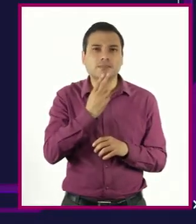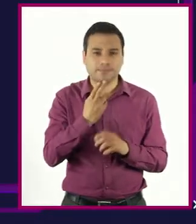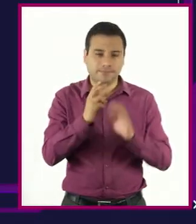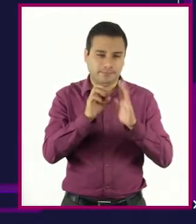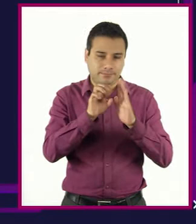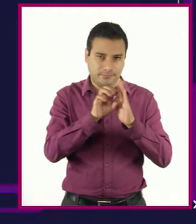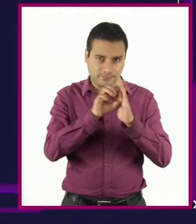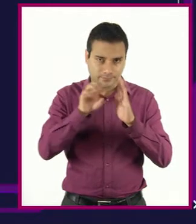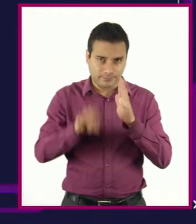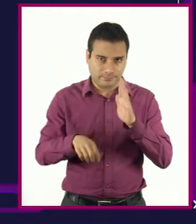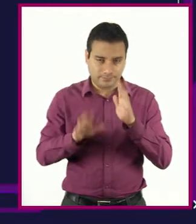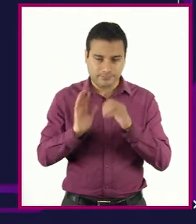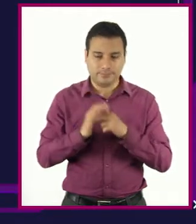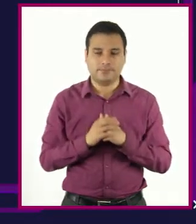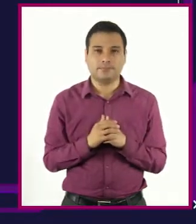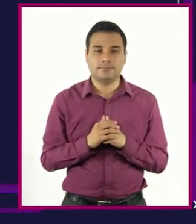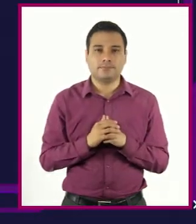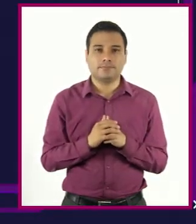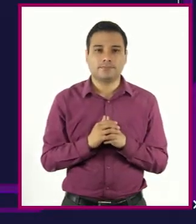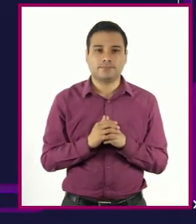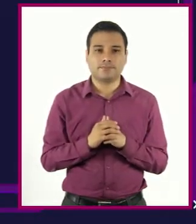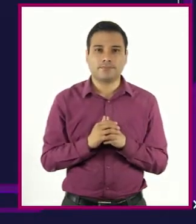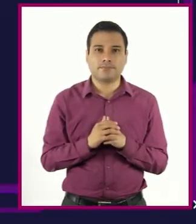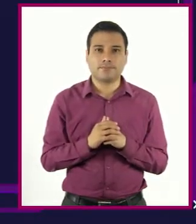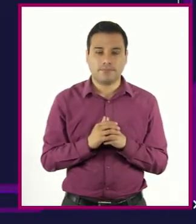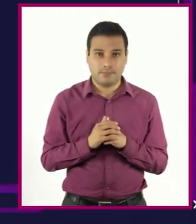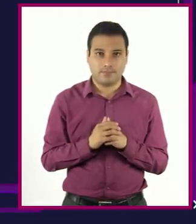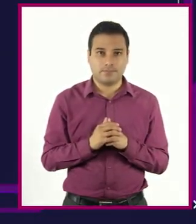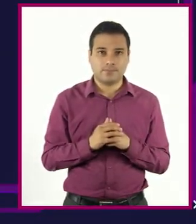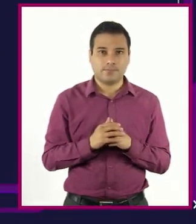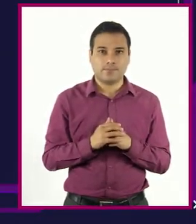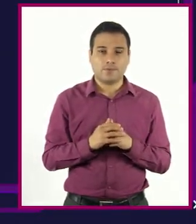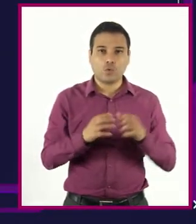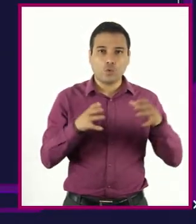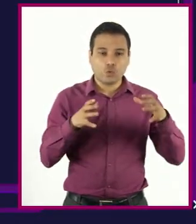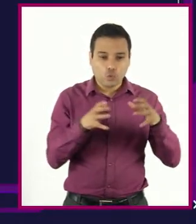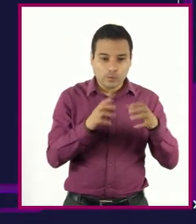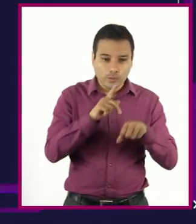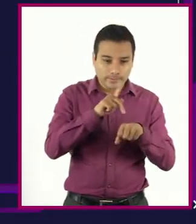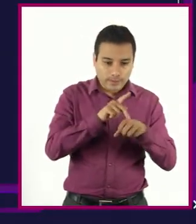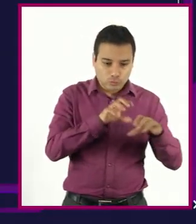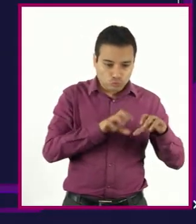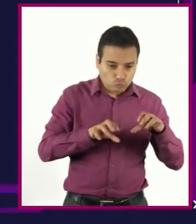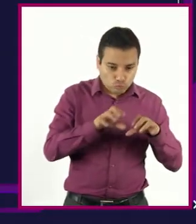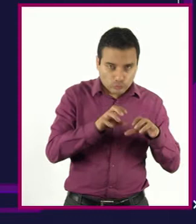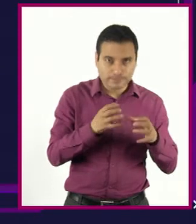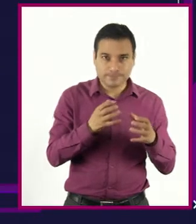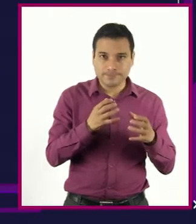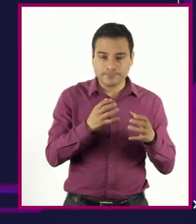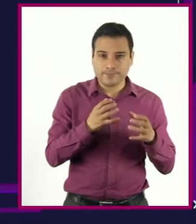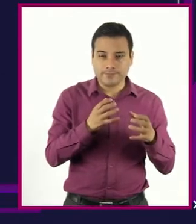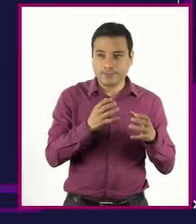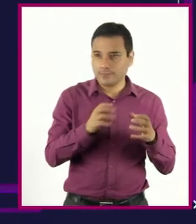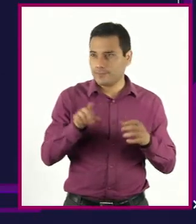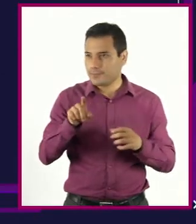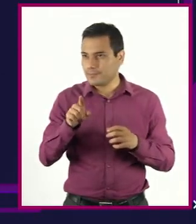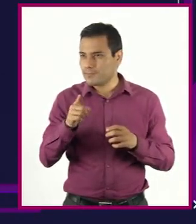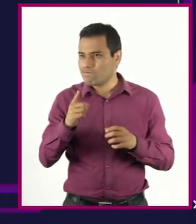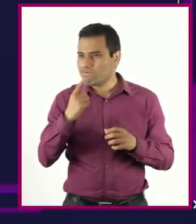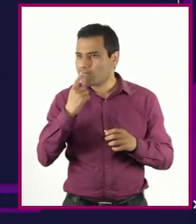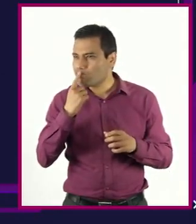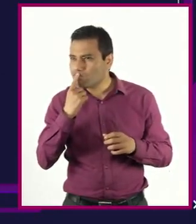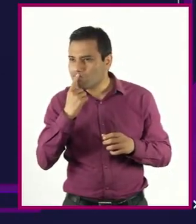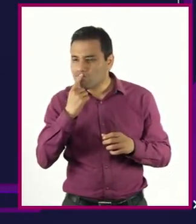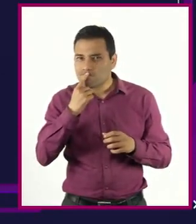situaciones. Si el conjunto de guijarros era mayor que sus animales, indicaba la falta de alguno de